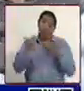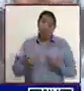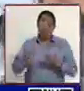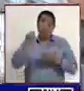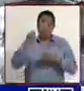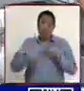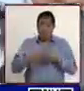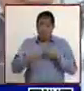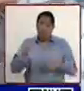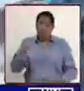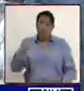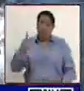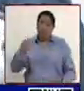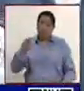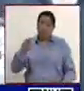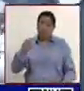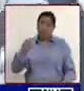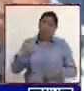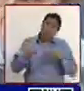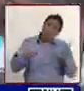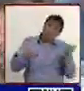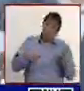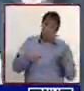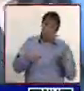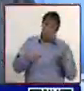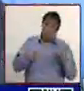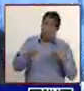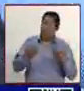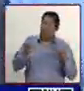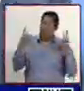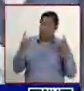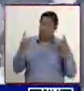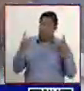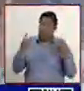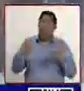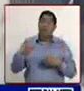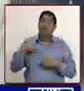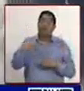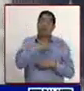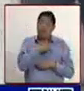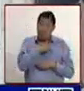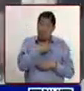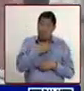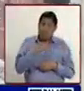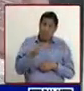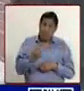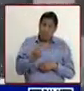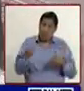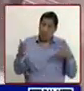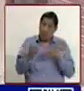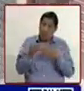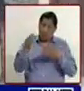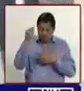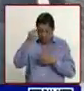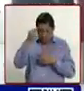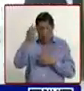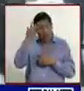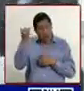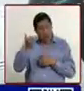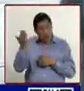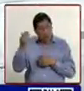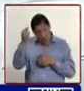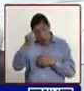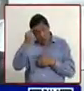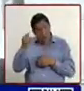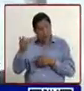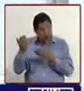El problema no es Alanes y nosotros o la otra sociedad, no hay dos, solamente somos nosotros en contra del gobierno, porque el gobierno